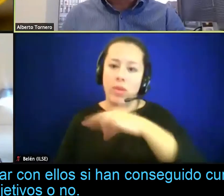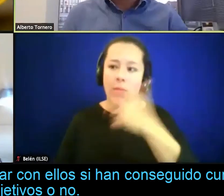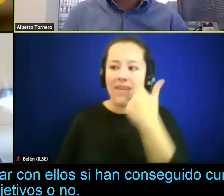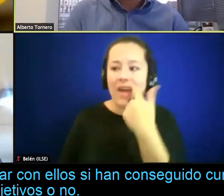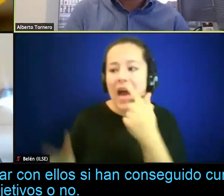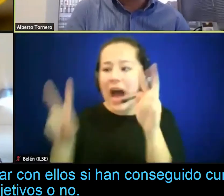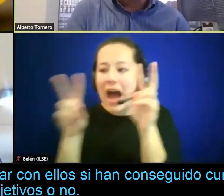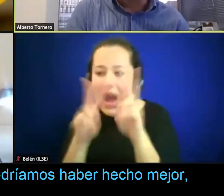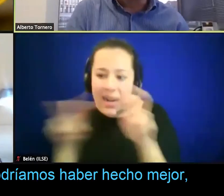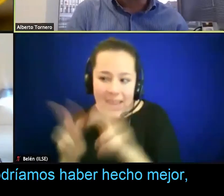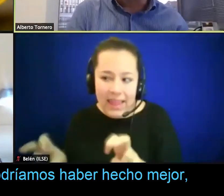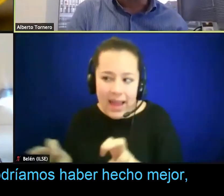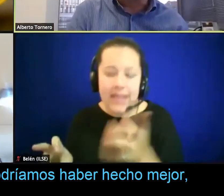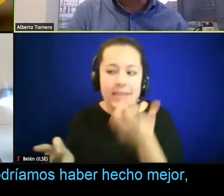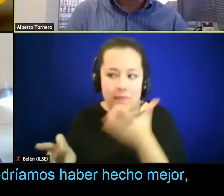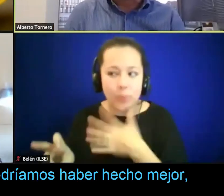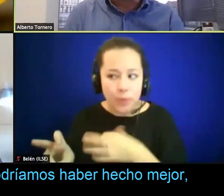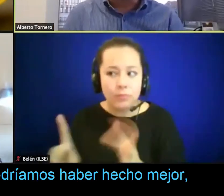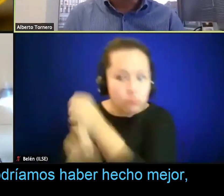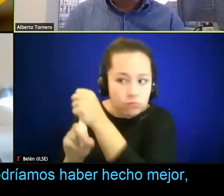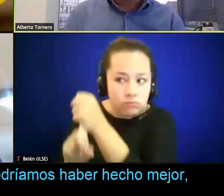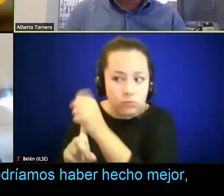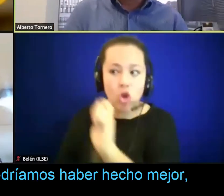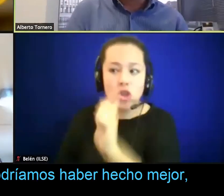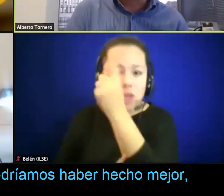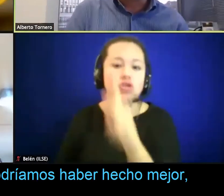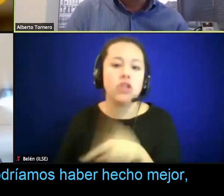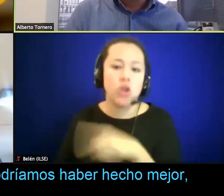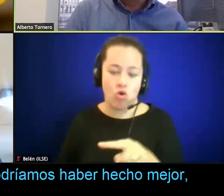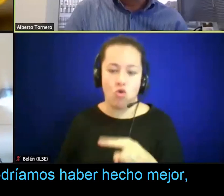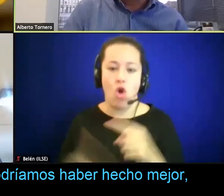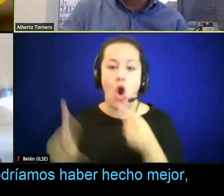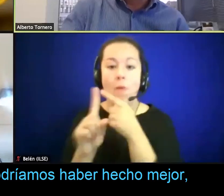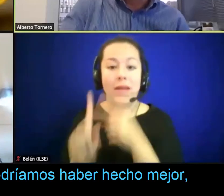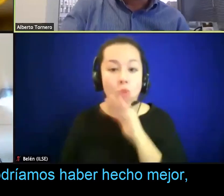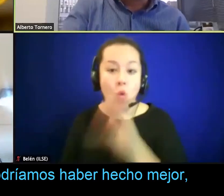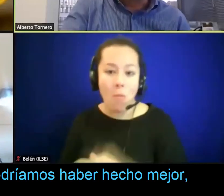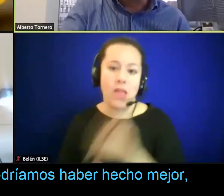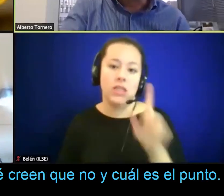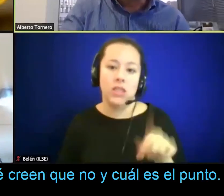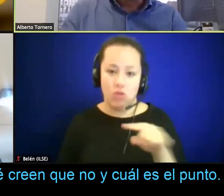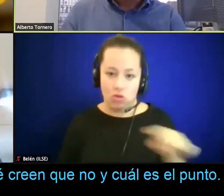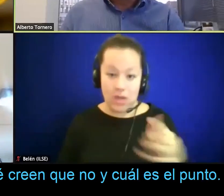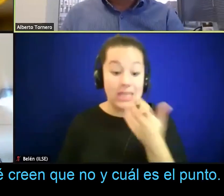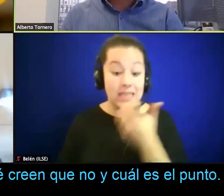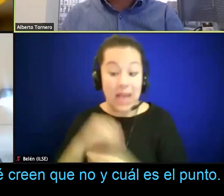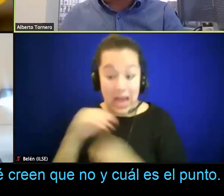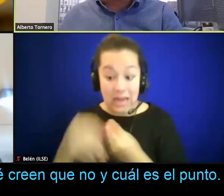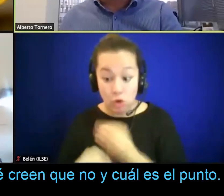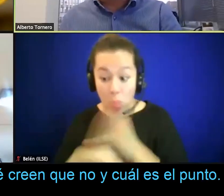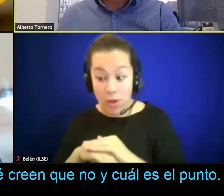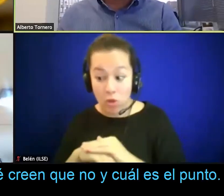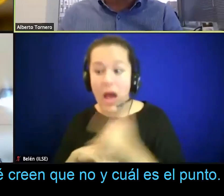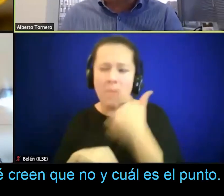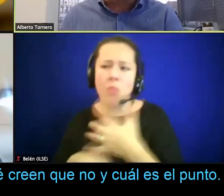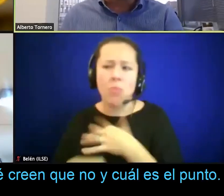ellos si han conseguido cumplir sus objetivos o no, si lo han hecho, qué podríamos haber hecho mejor y si no lo han